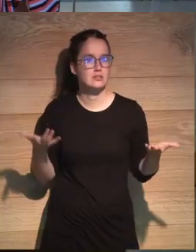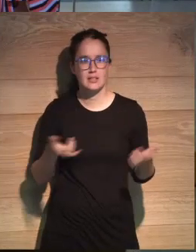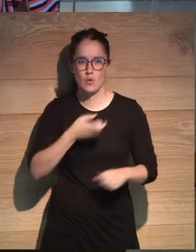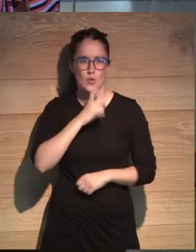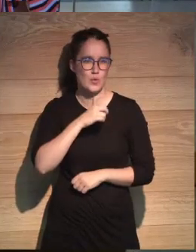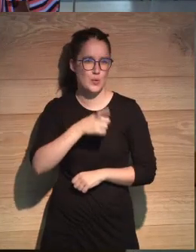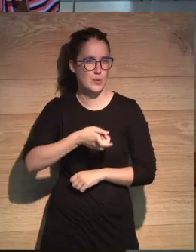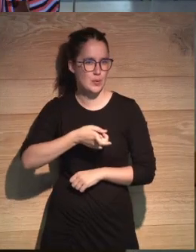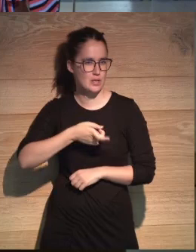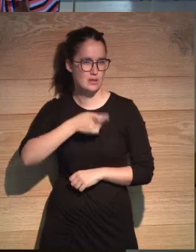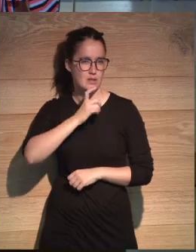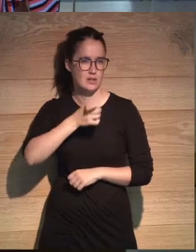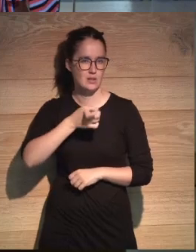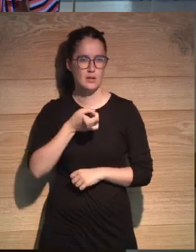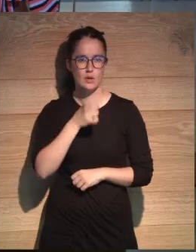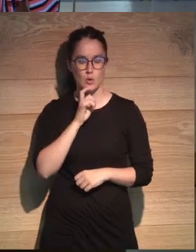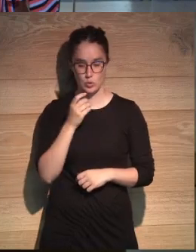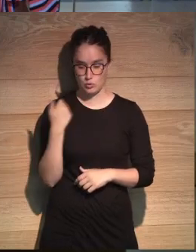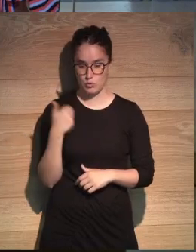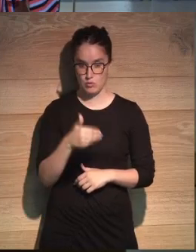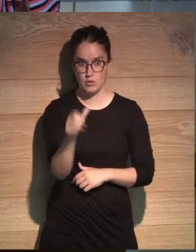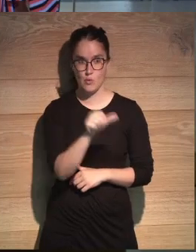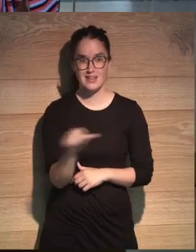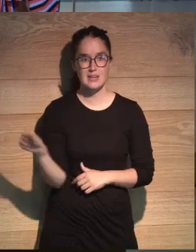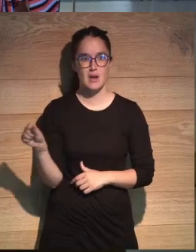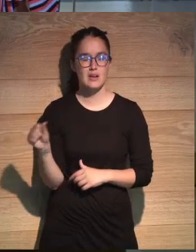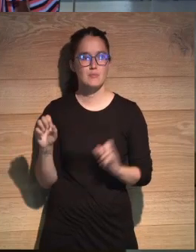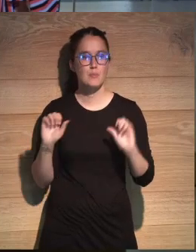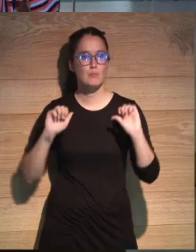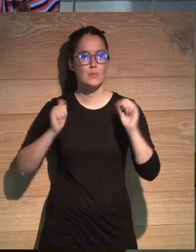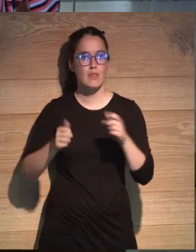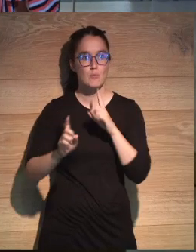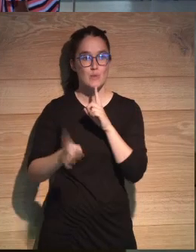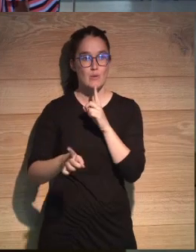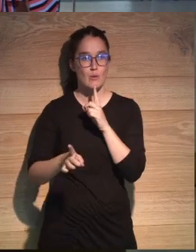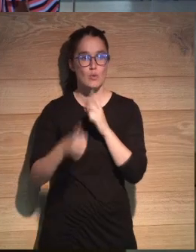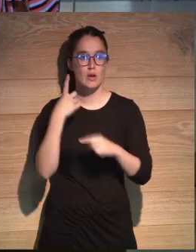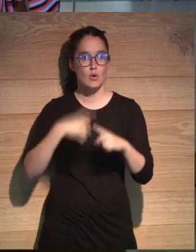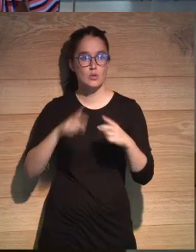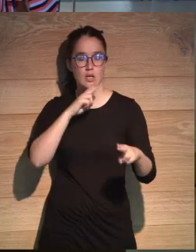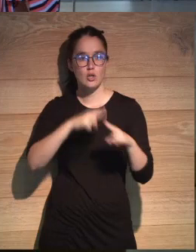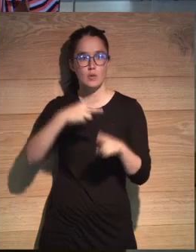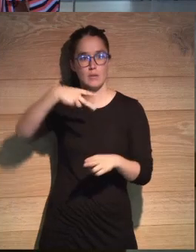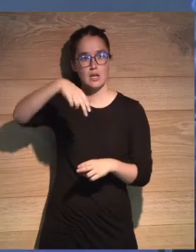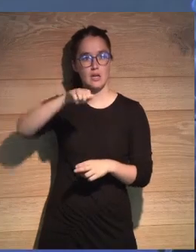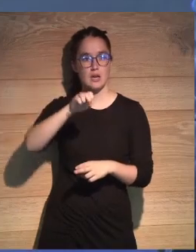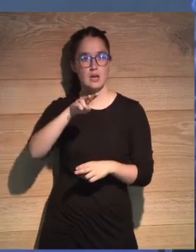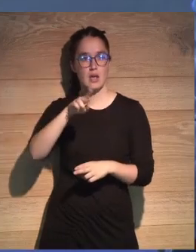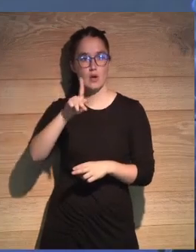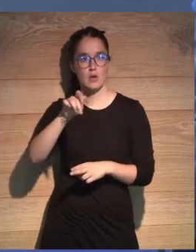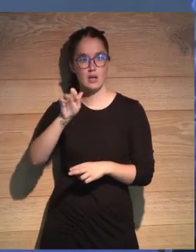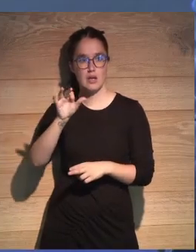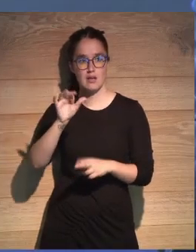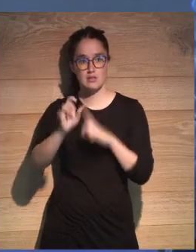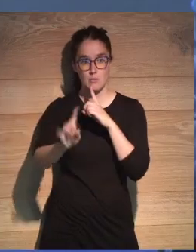muy difícil. Exactamente dentro de una semana vamos a empezar en Bilbao una cosa que se llama Naucas Bilbao.